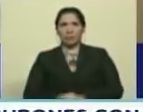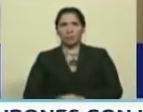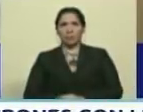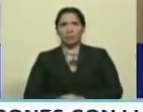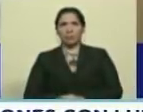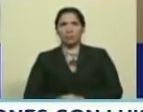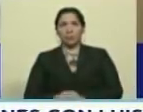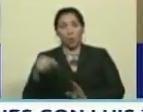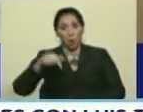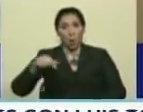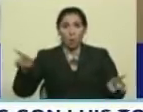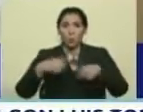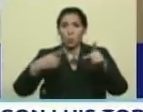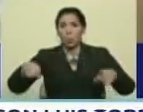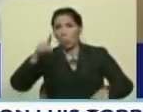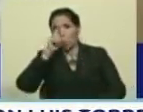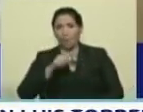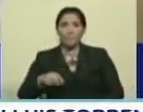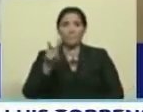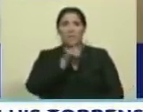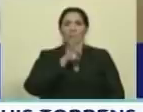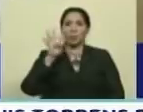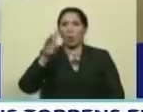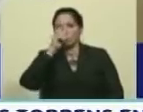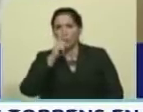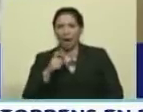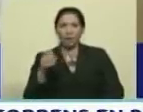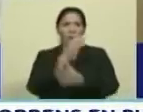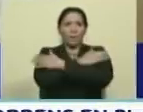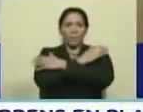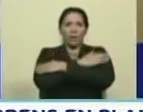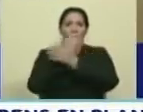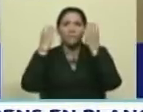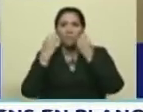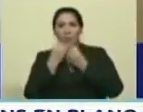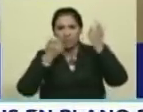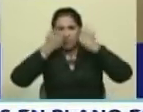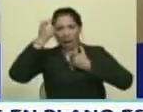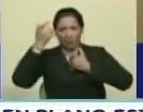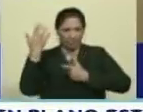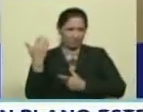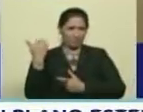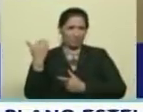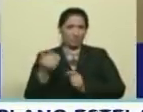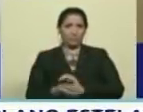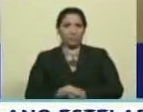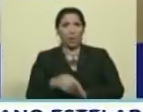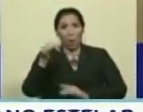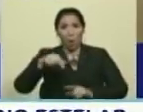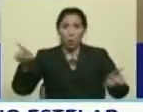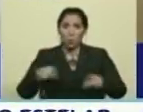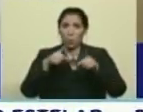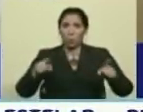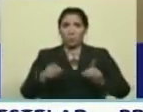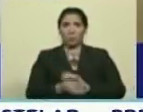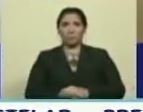hoy, cuando se cumplen 24 años de aquel abrazo entre Fidel y Chávez, hoy cuando se